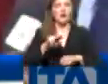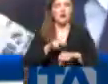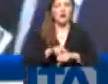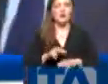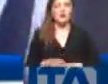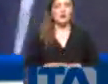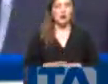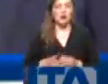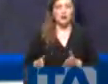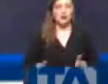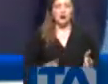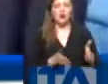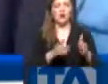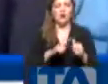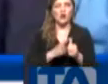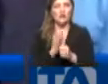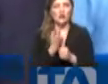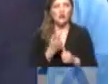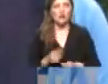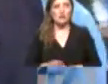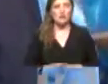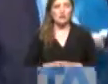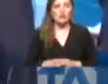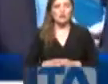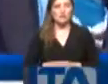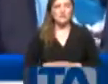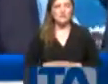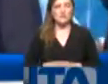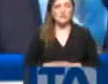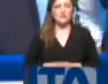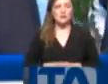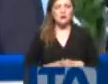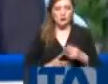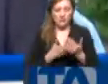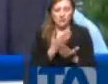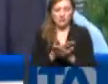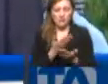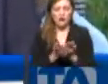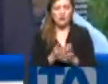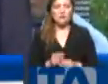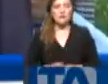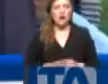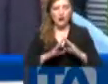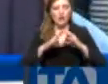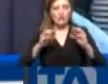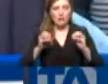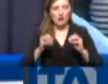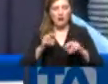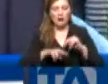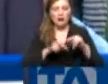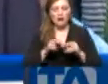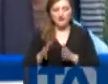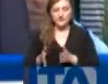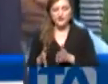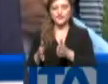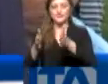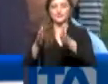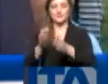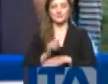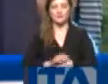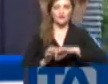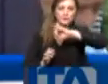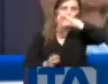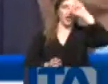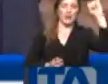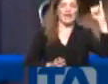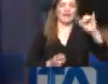que es una vía muy principal. En ese sentido, se había planteado una alternativa, una vía alterna al lado izquierdo donde